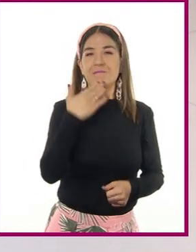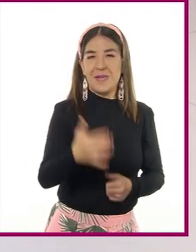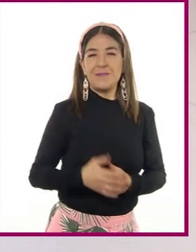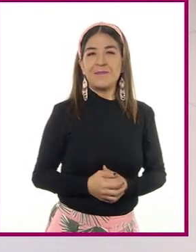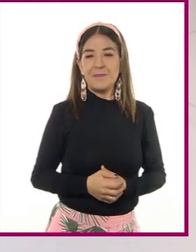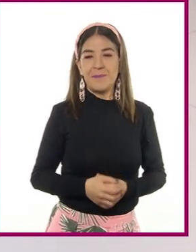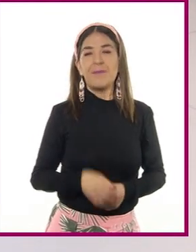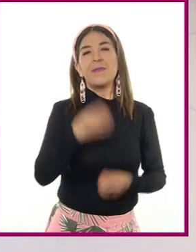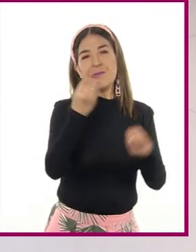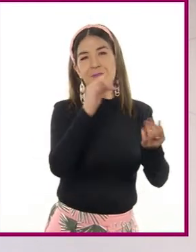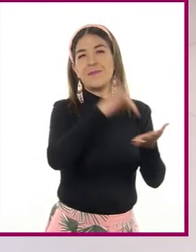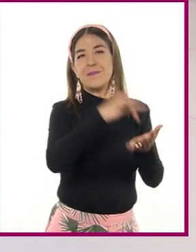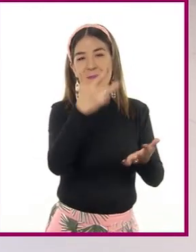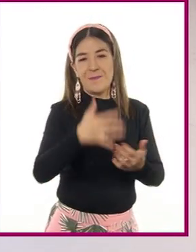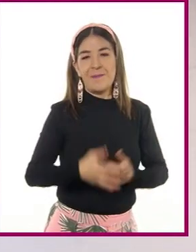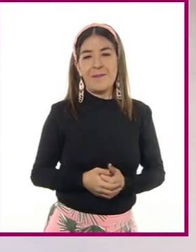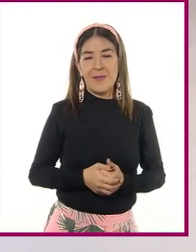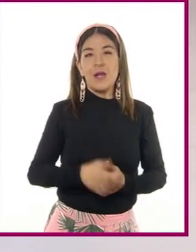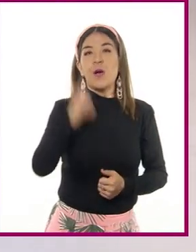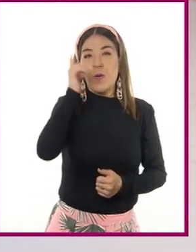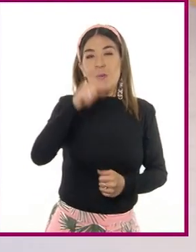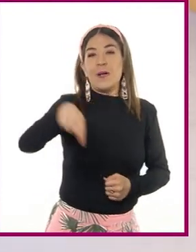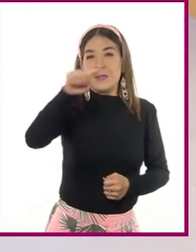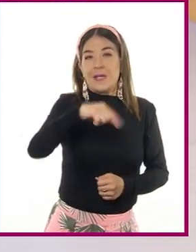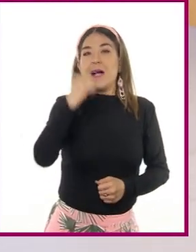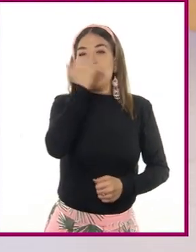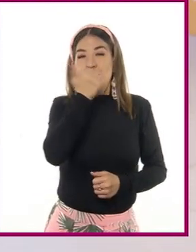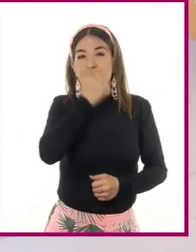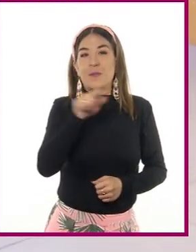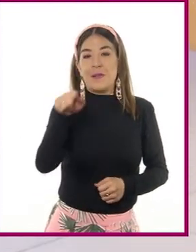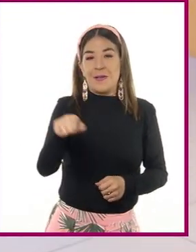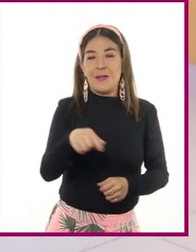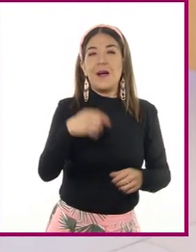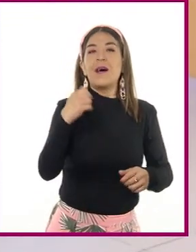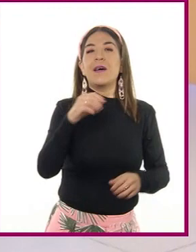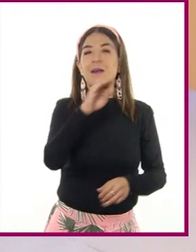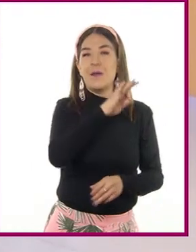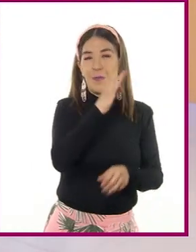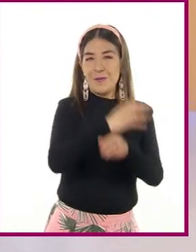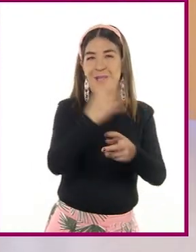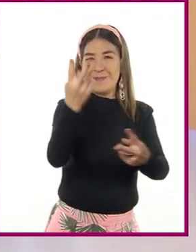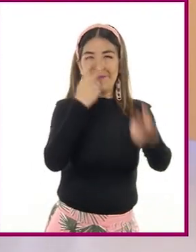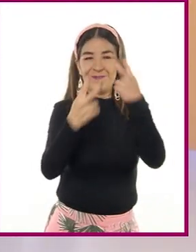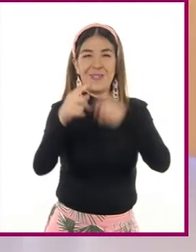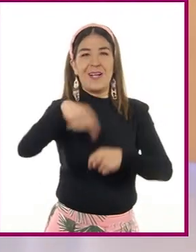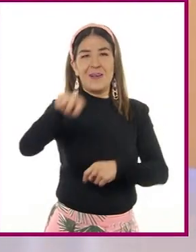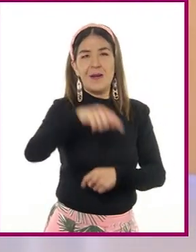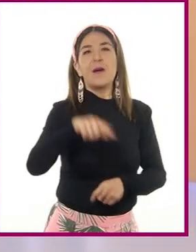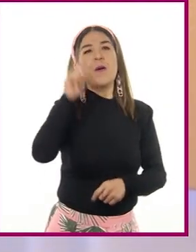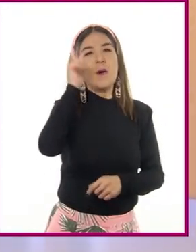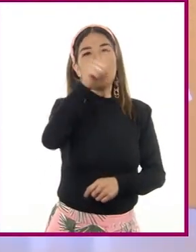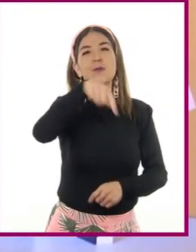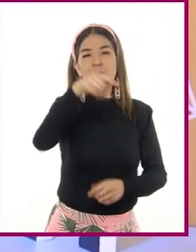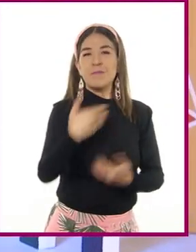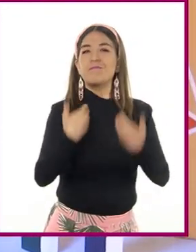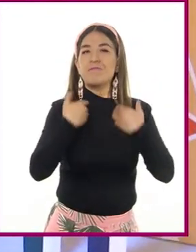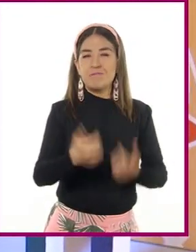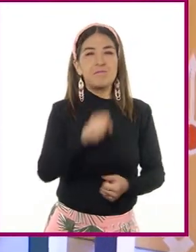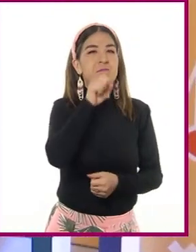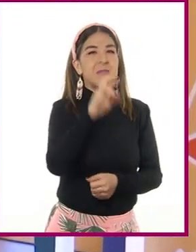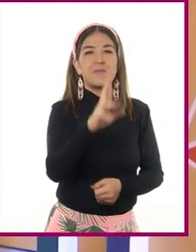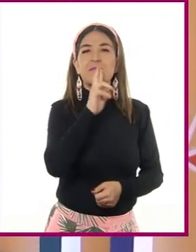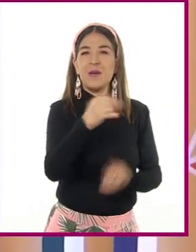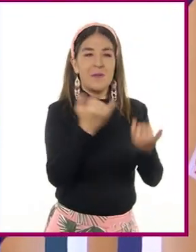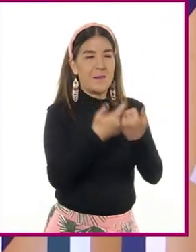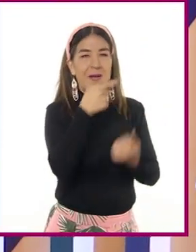Leslie. Muchas gracias. Espero que las alumnas y los alumnos que nos siguen desde casa hayan tenido los mismos resultados que